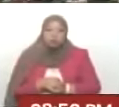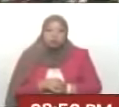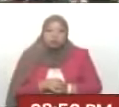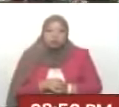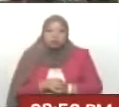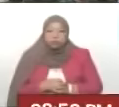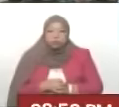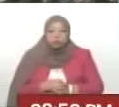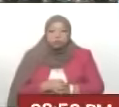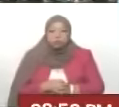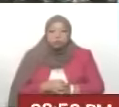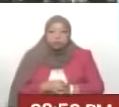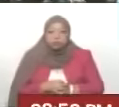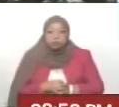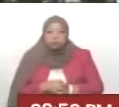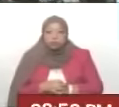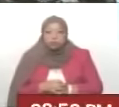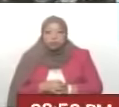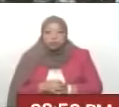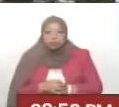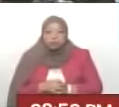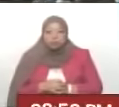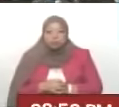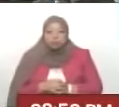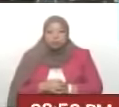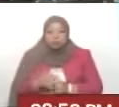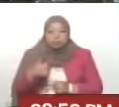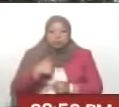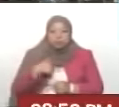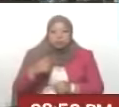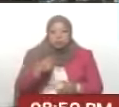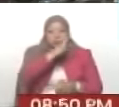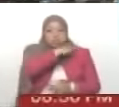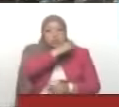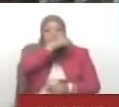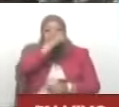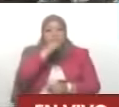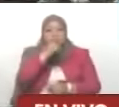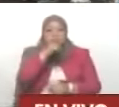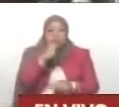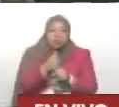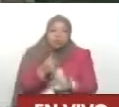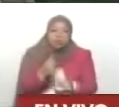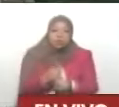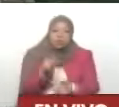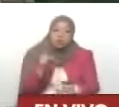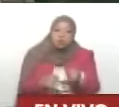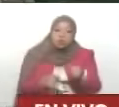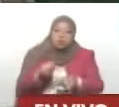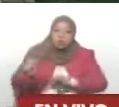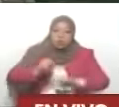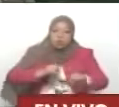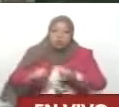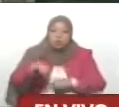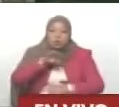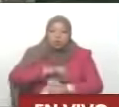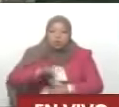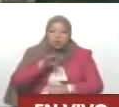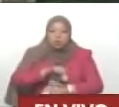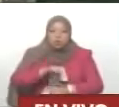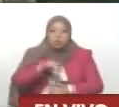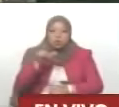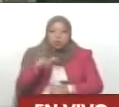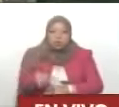yo era así como tú, igualito, porque yo fui jefe de algo así como de movilización, del